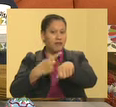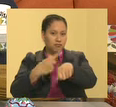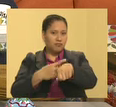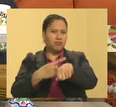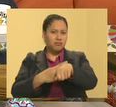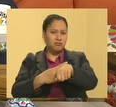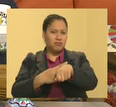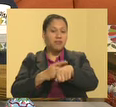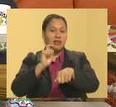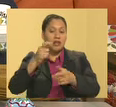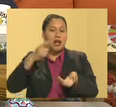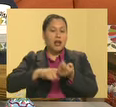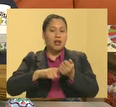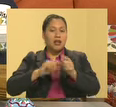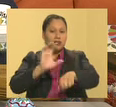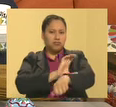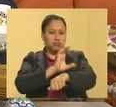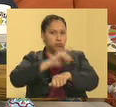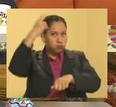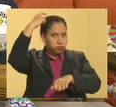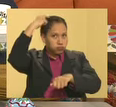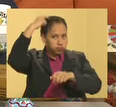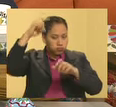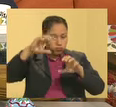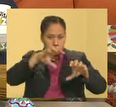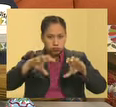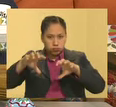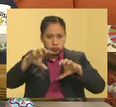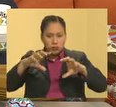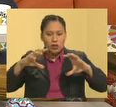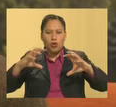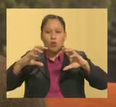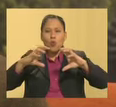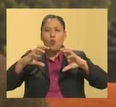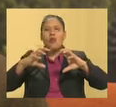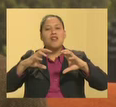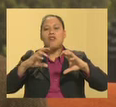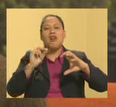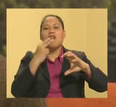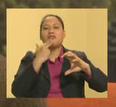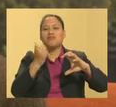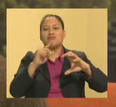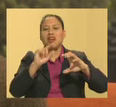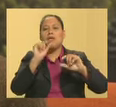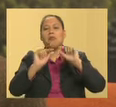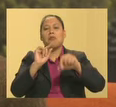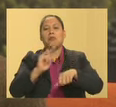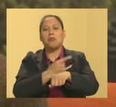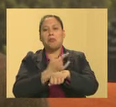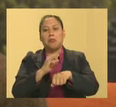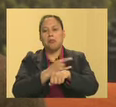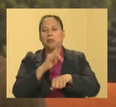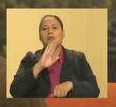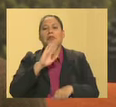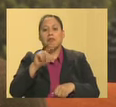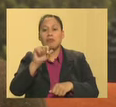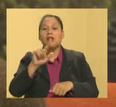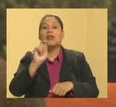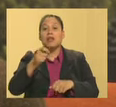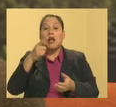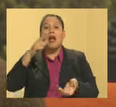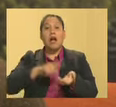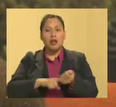que la actividad eléctrica del cerebro deja de funcionar adecuadamente. Y esta enfermedad se manifiesta por